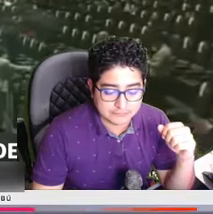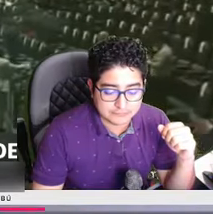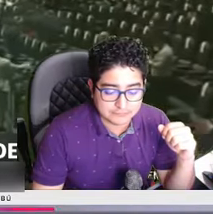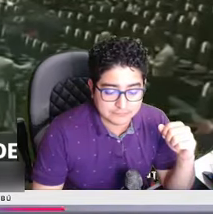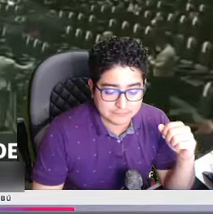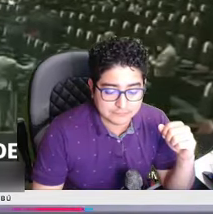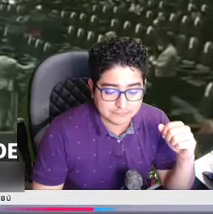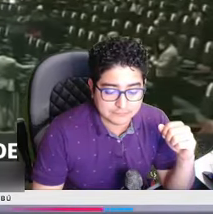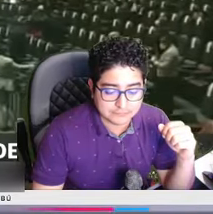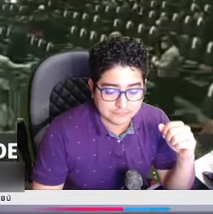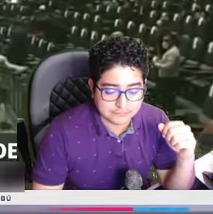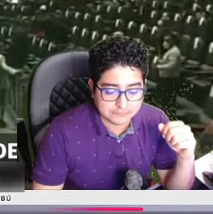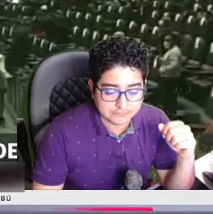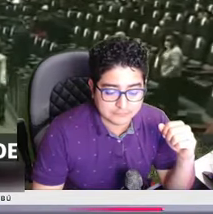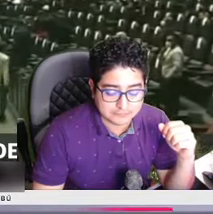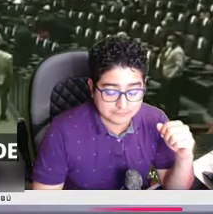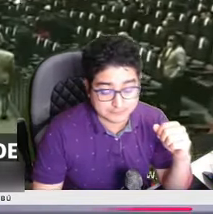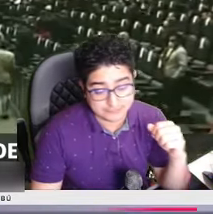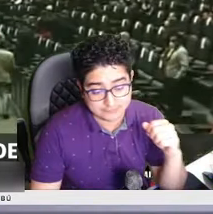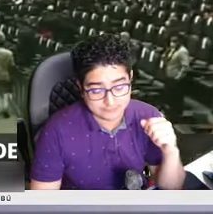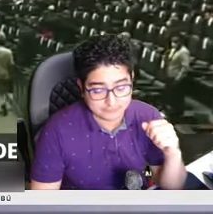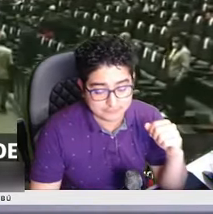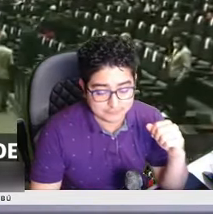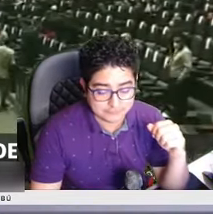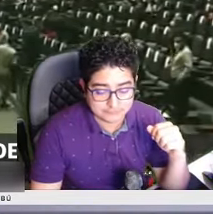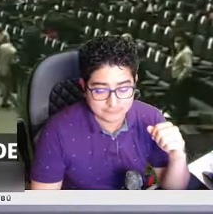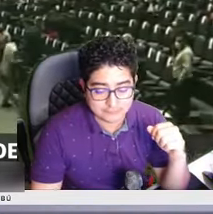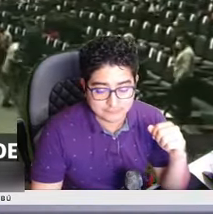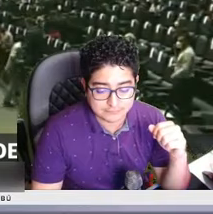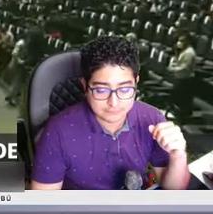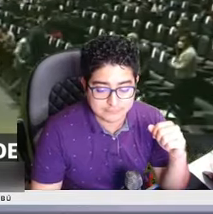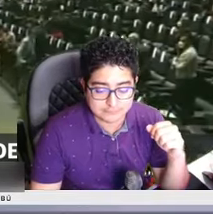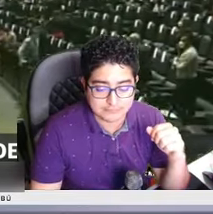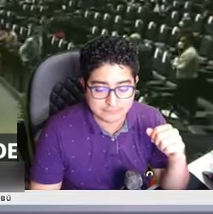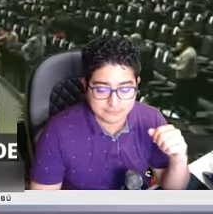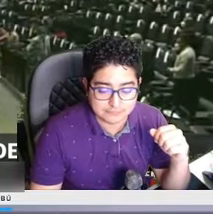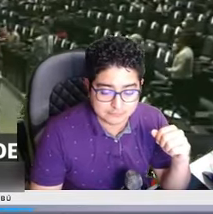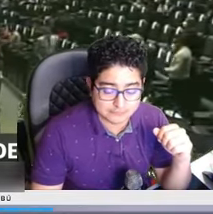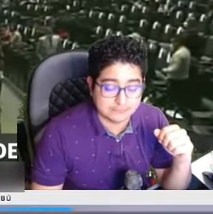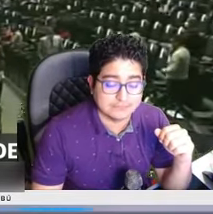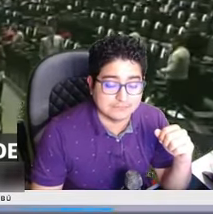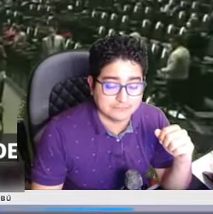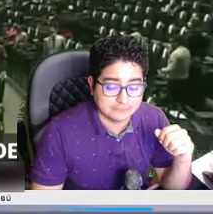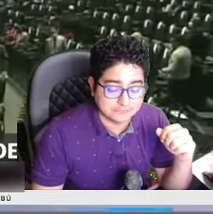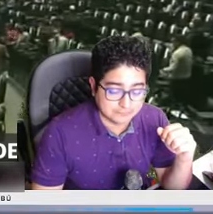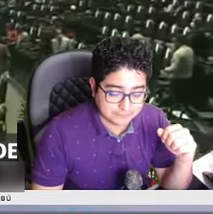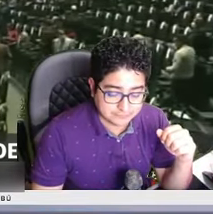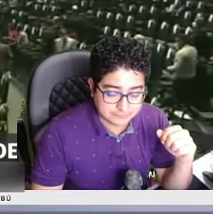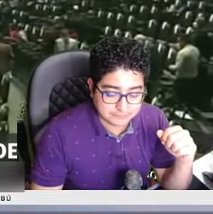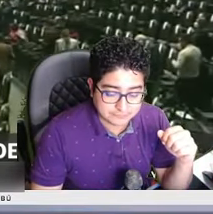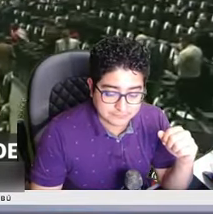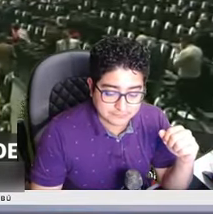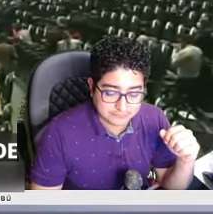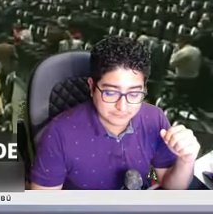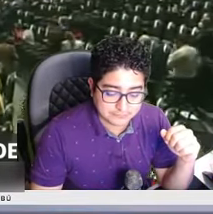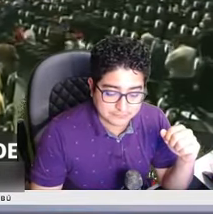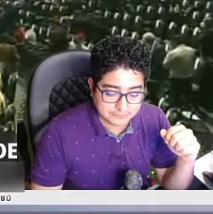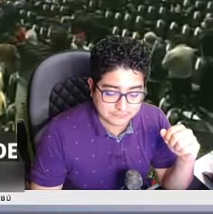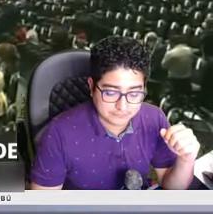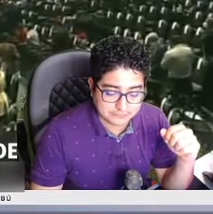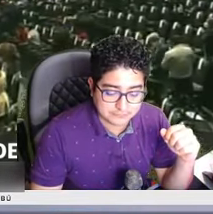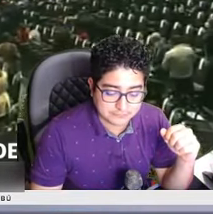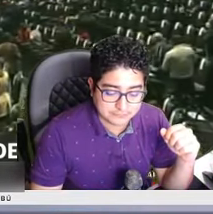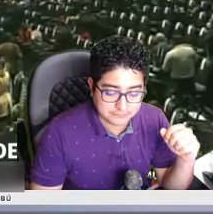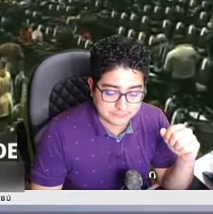electorales. Llevar a cabo una revocación de mandato es equiparable a organizar una elección federal de principio a fin, y por ello,